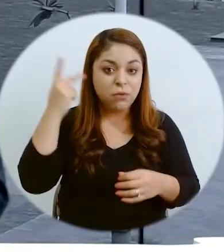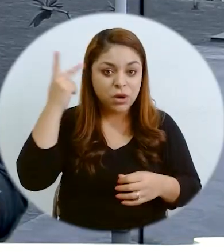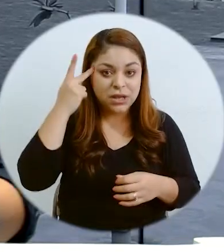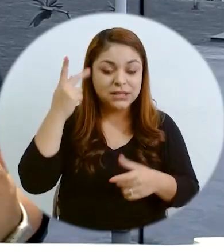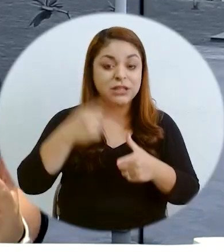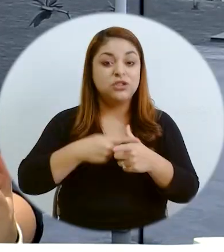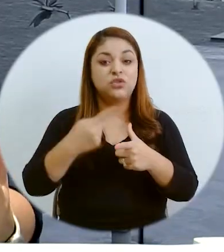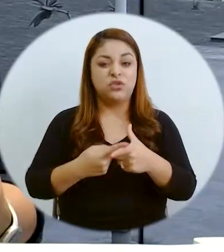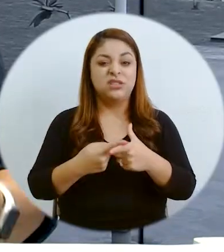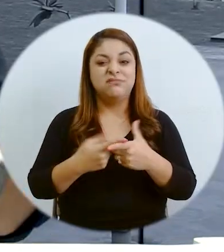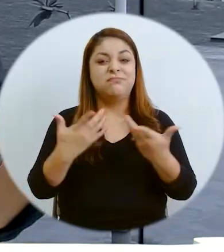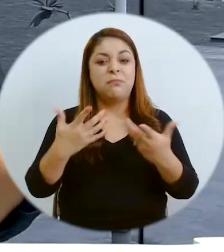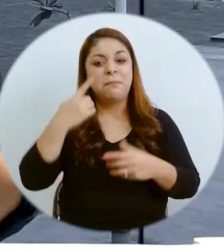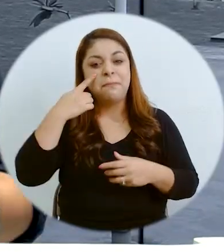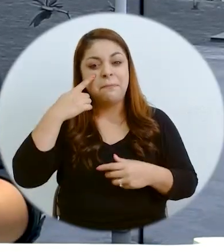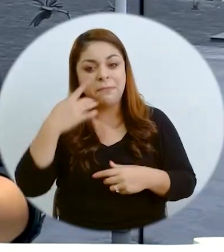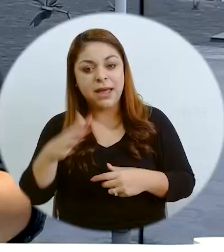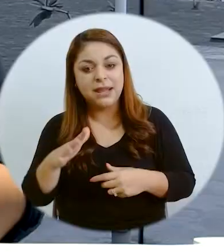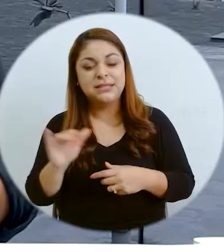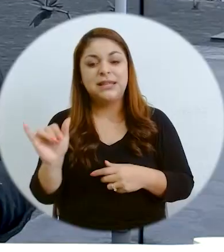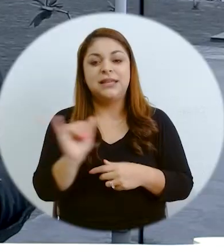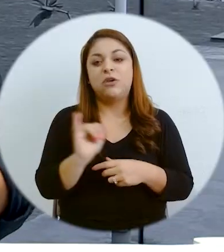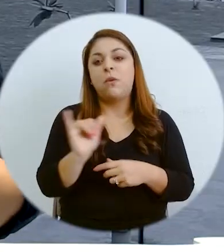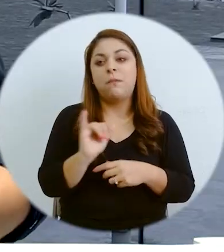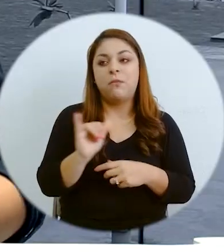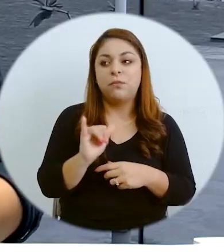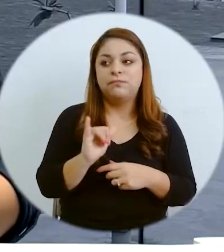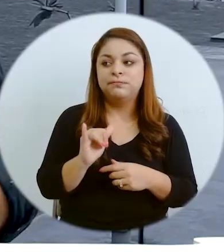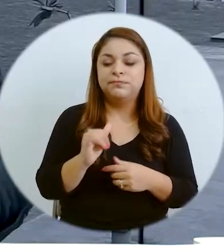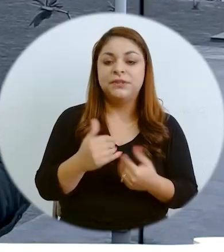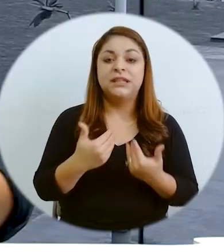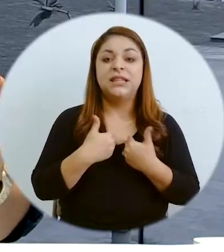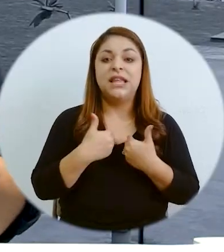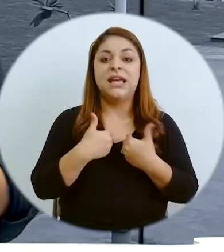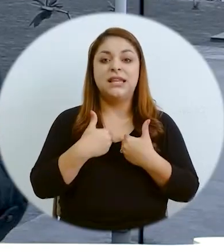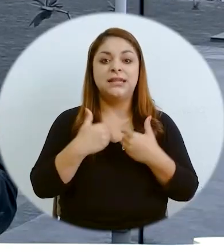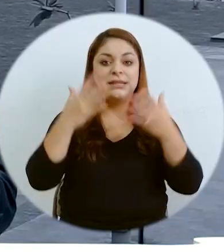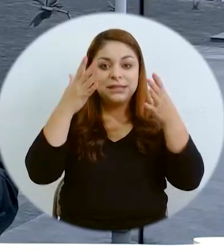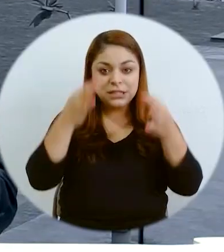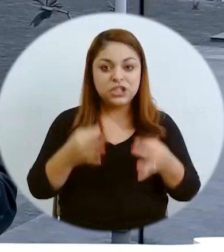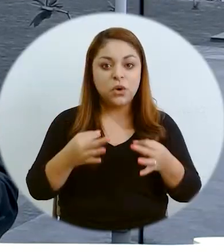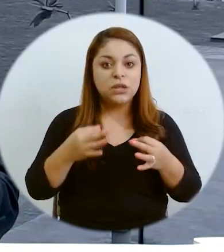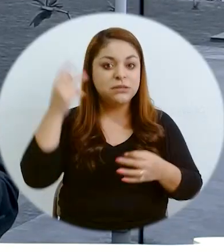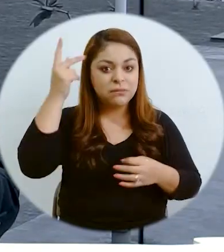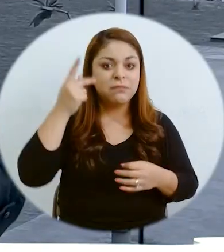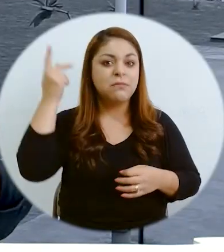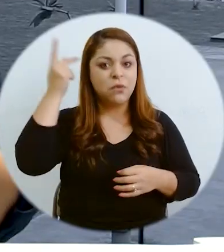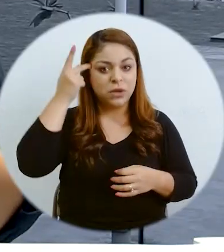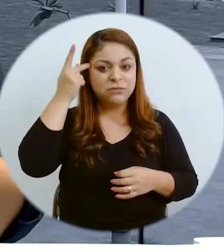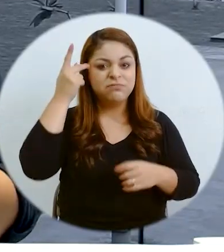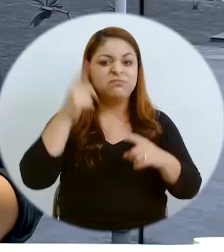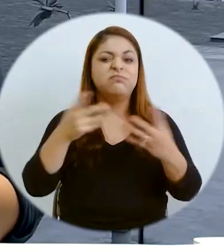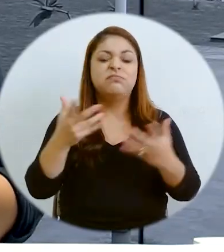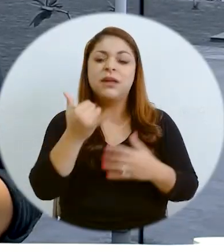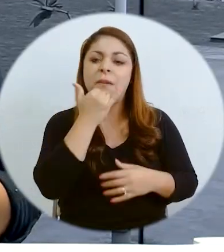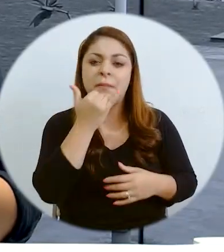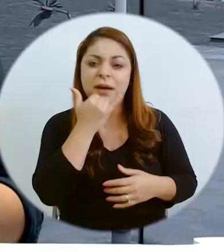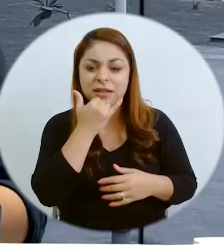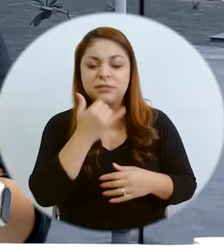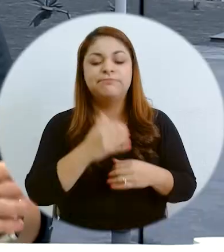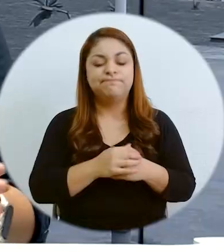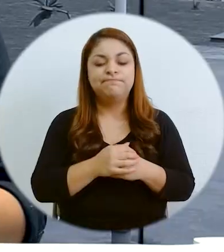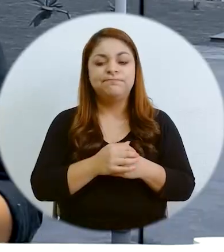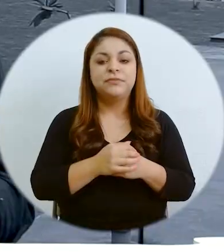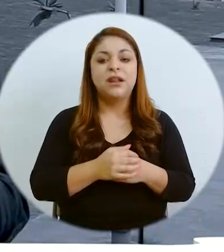bien decisiones políticas. Entonces, al final, al parecer, se convierte también en un tomador de decisiones